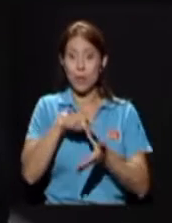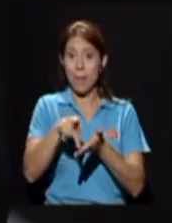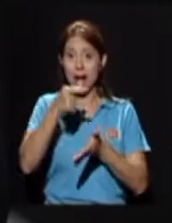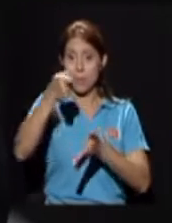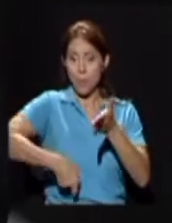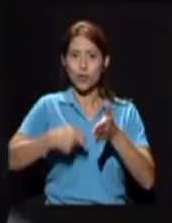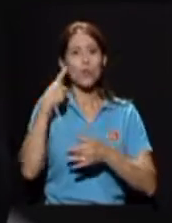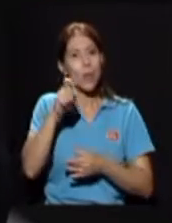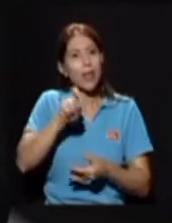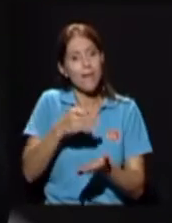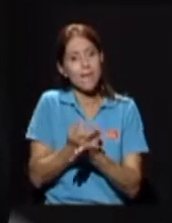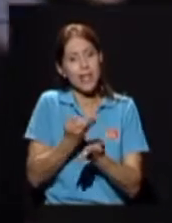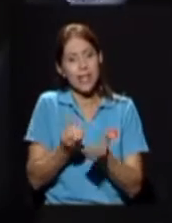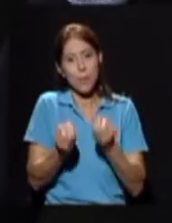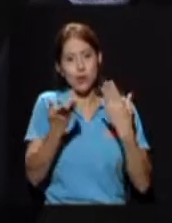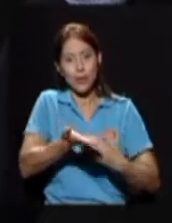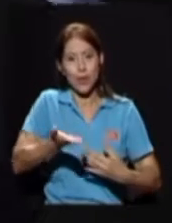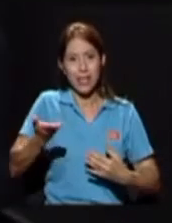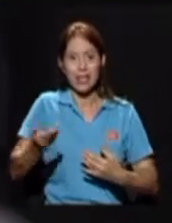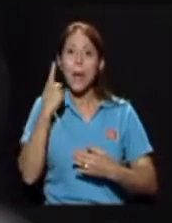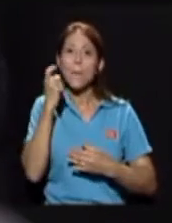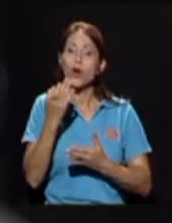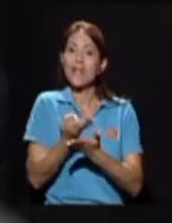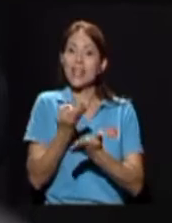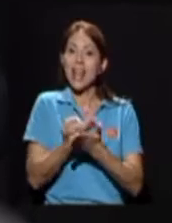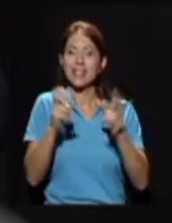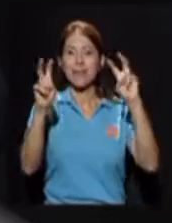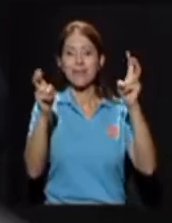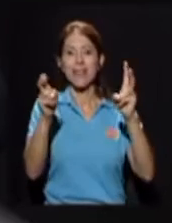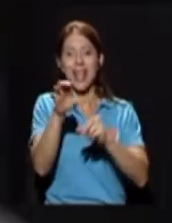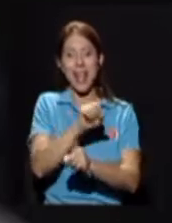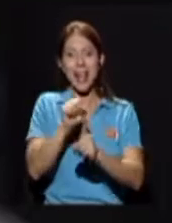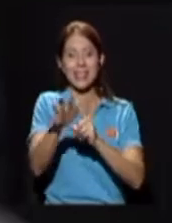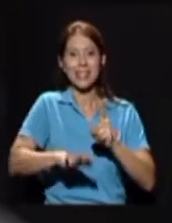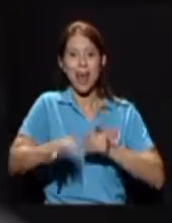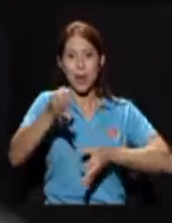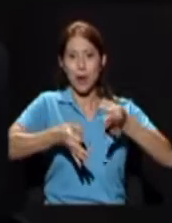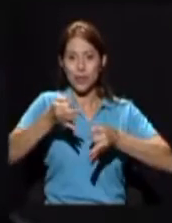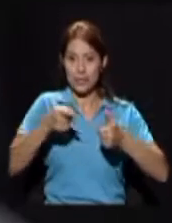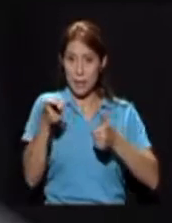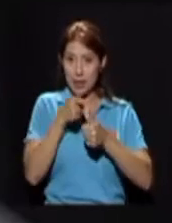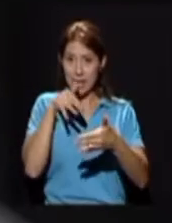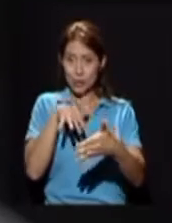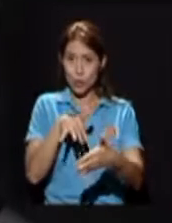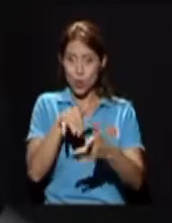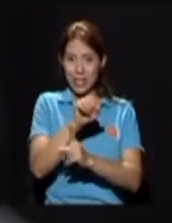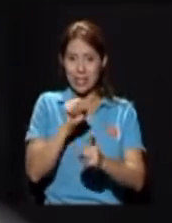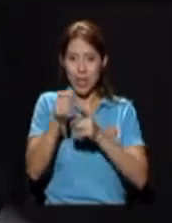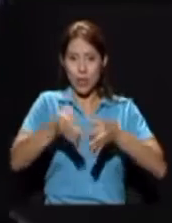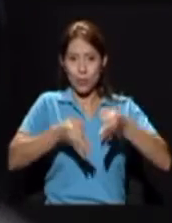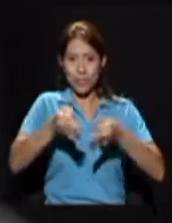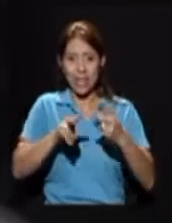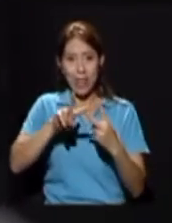financian el Estado de la Justicia, el primer estudio de Estado de la Justicia que tiene la doble